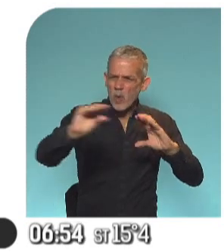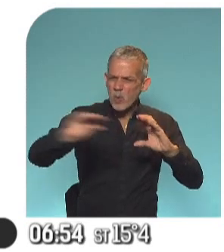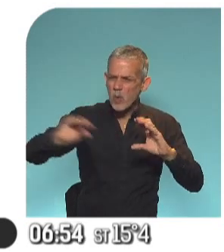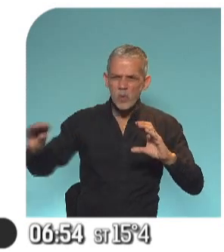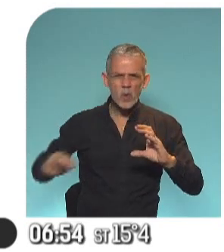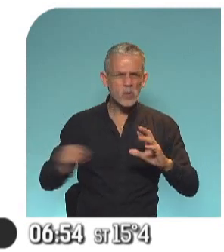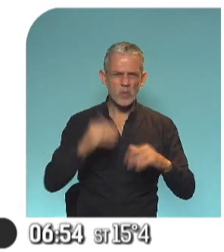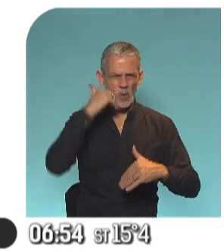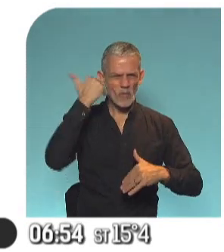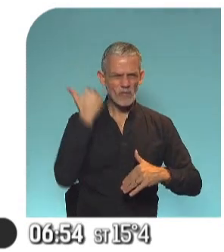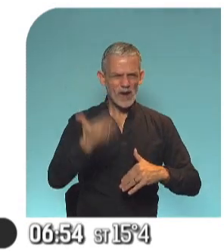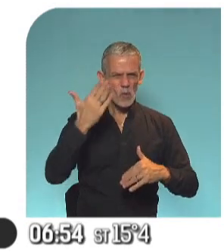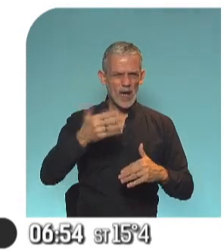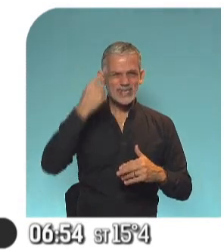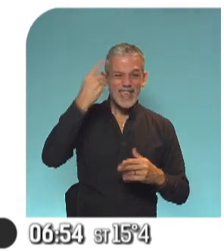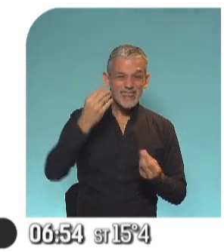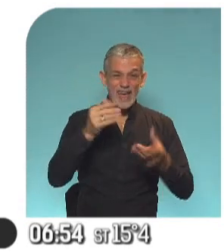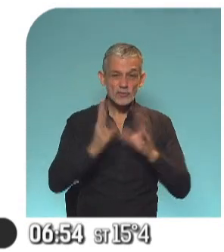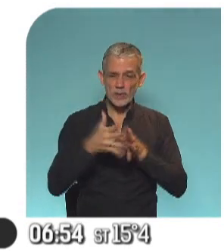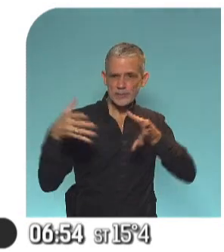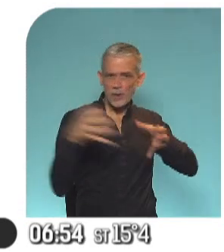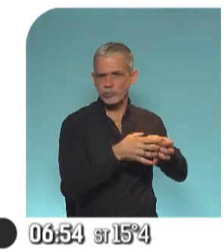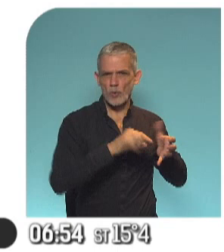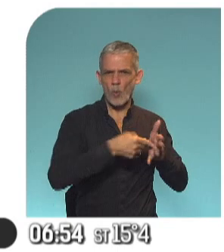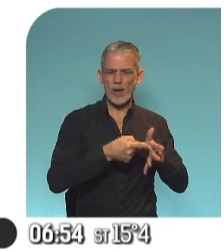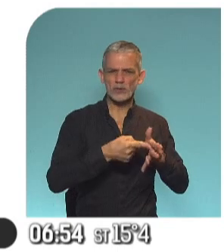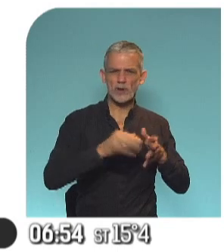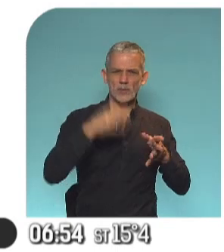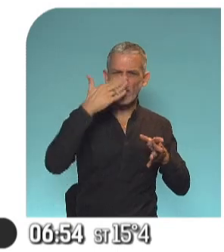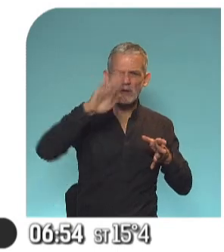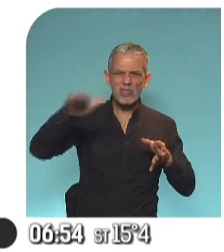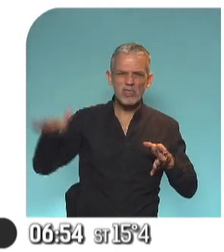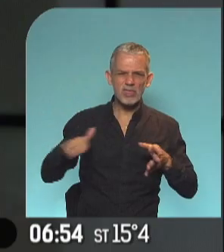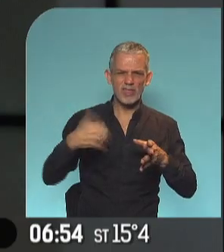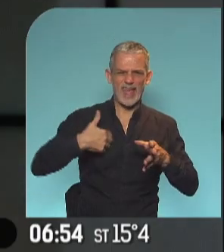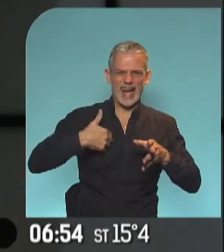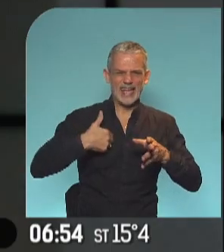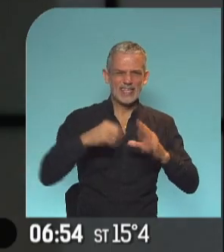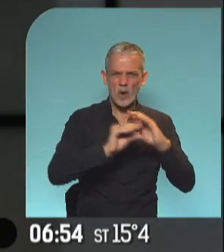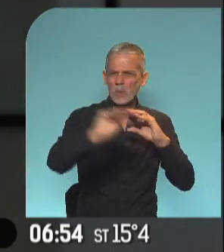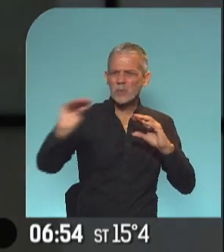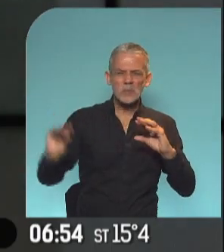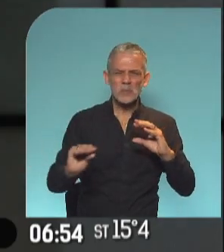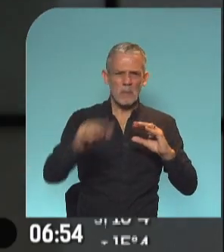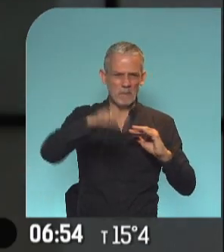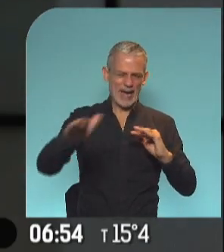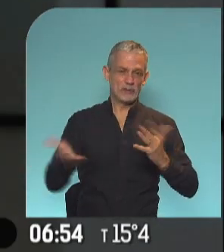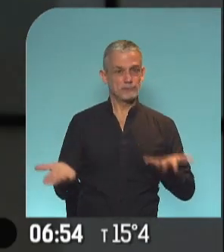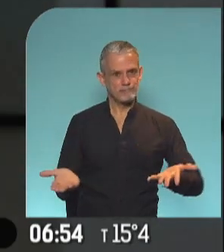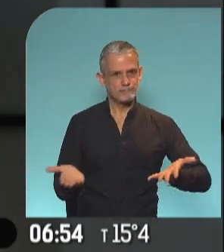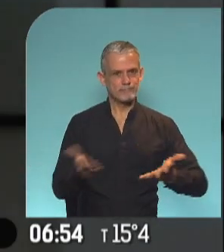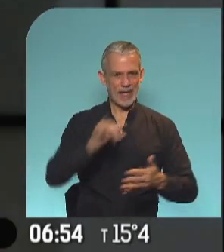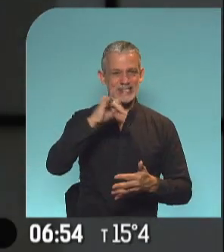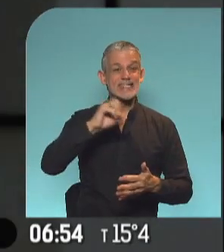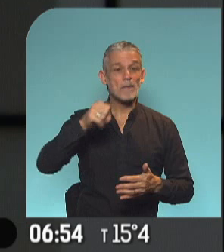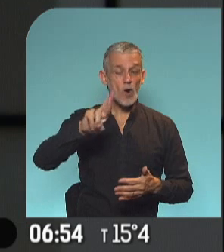de recursos bajo una idea de centralismo en desmedro del resto del país. Muy contundente Gerardo Zamora, el gobernador